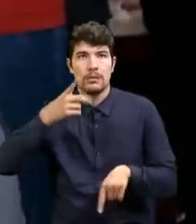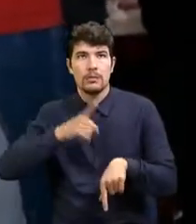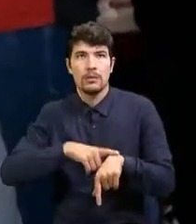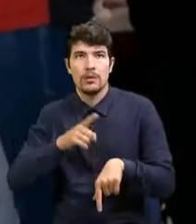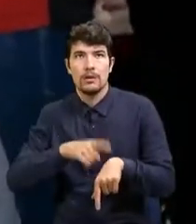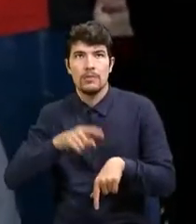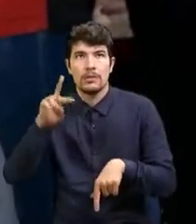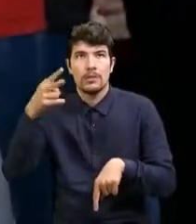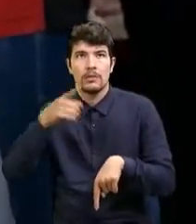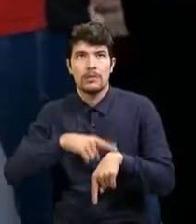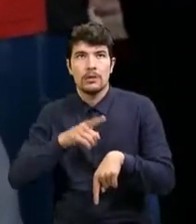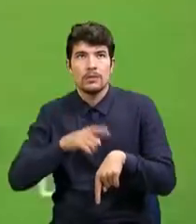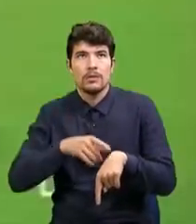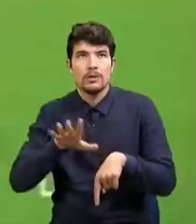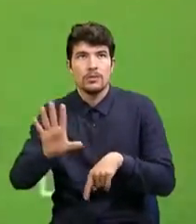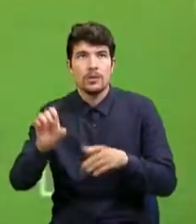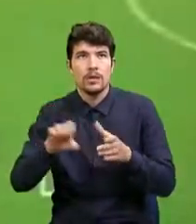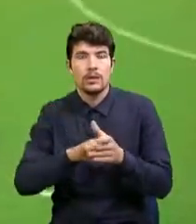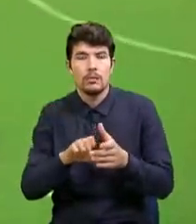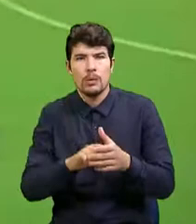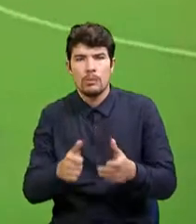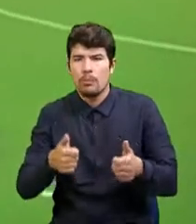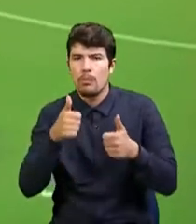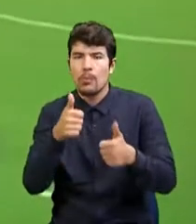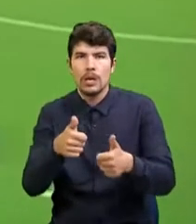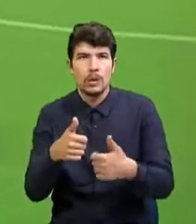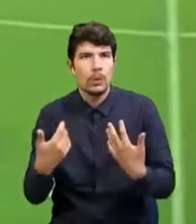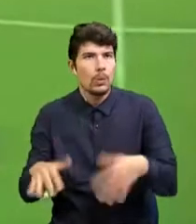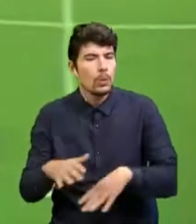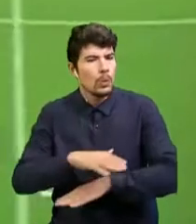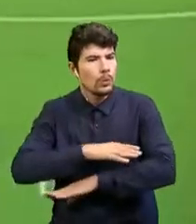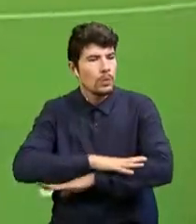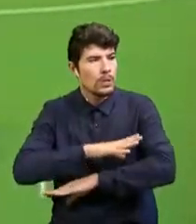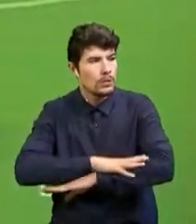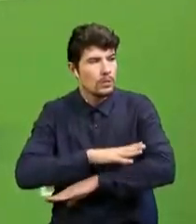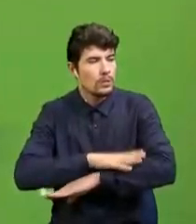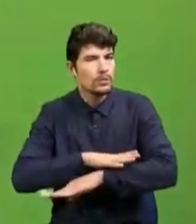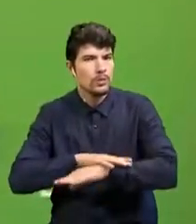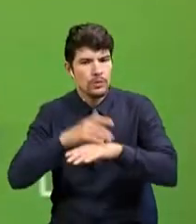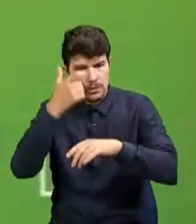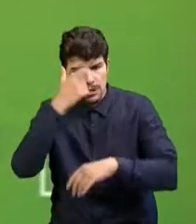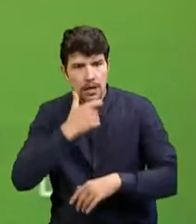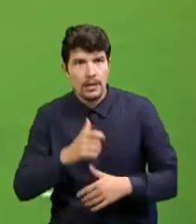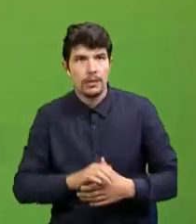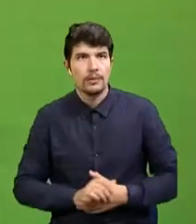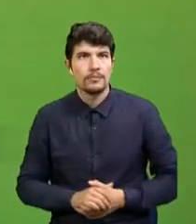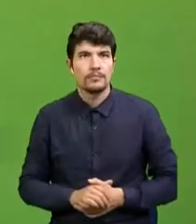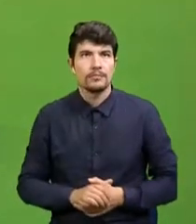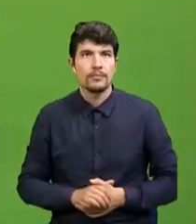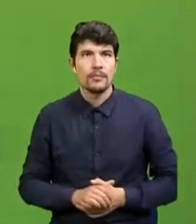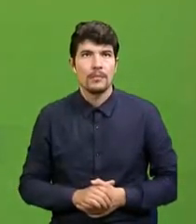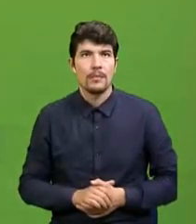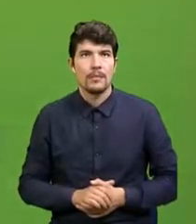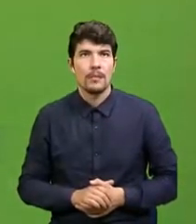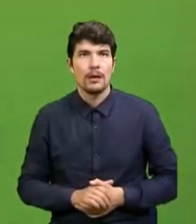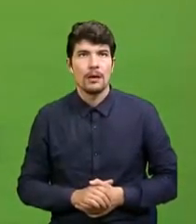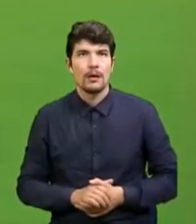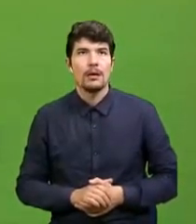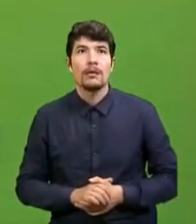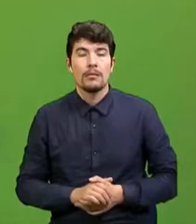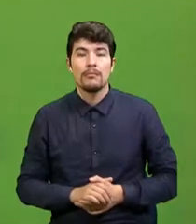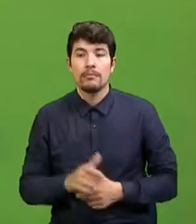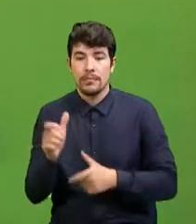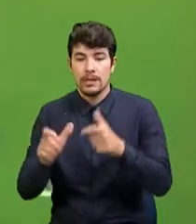del equipo fue fue muy bueno muy aplicado muy serio individualidades de muy buen nivel